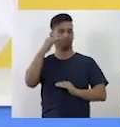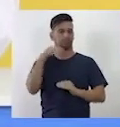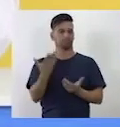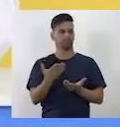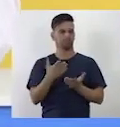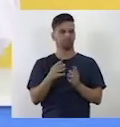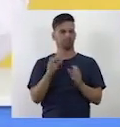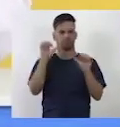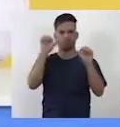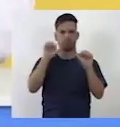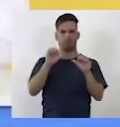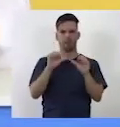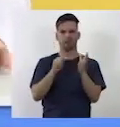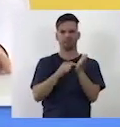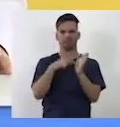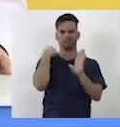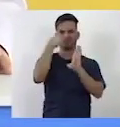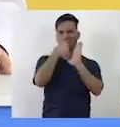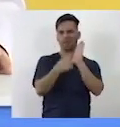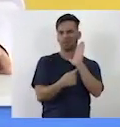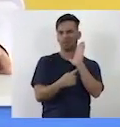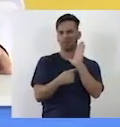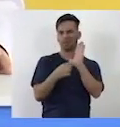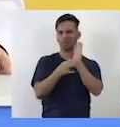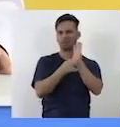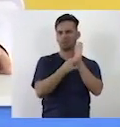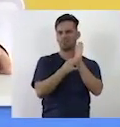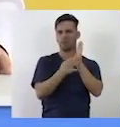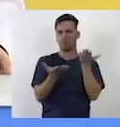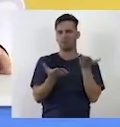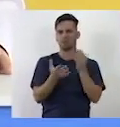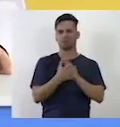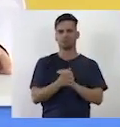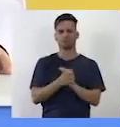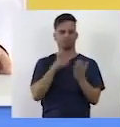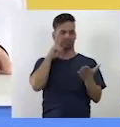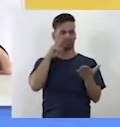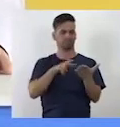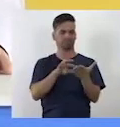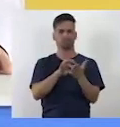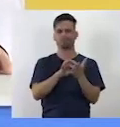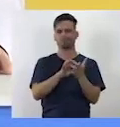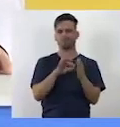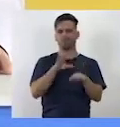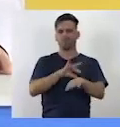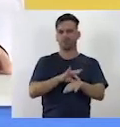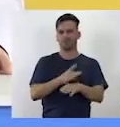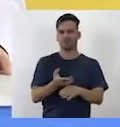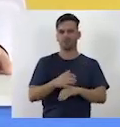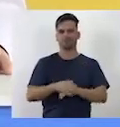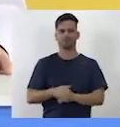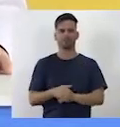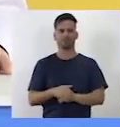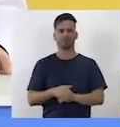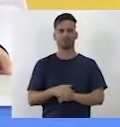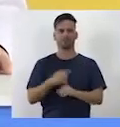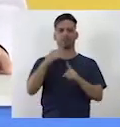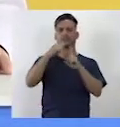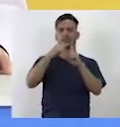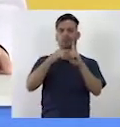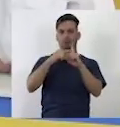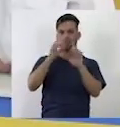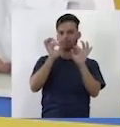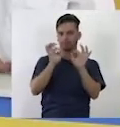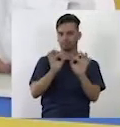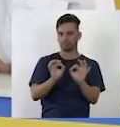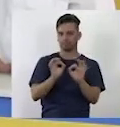proceso de oxidación entre el clorhídrico y la piel bien los tejidos de la piel y qué pasará a sido con hierro